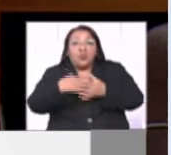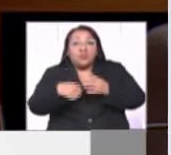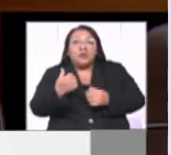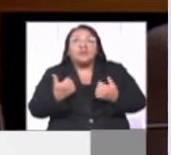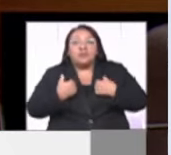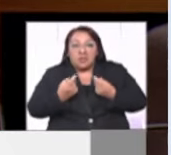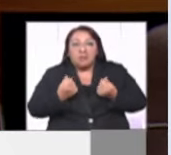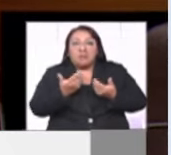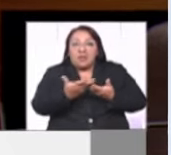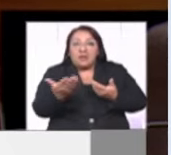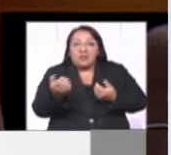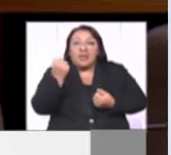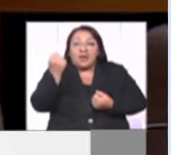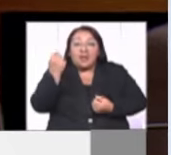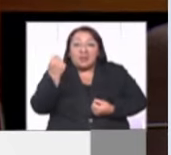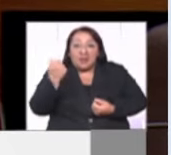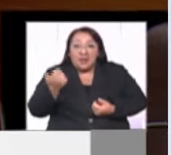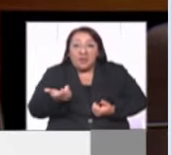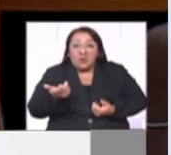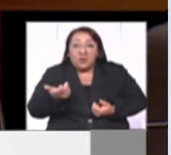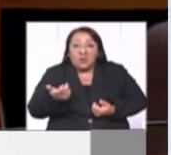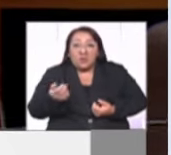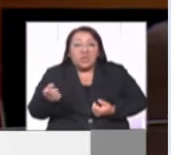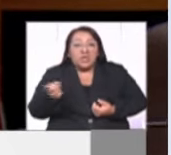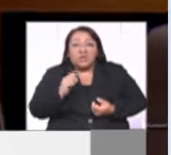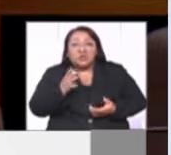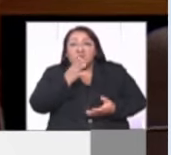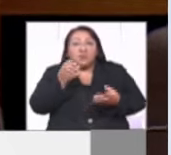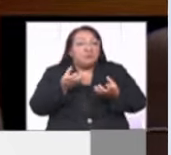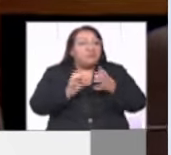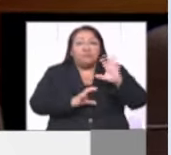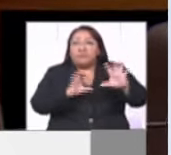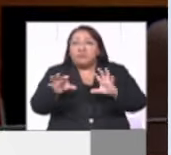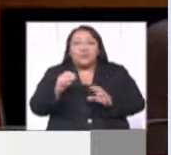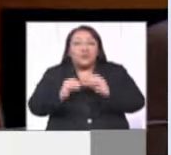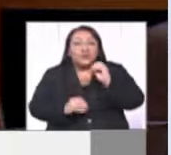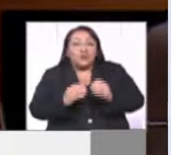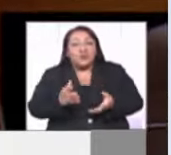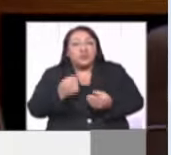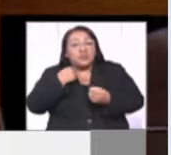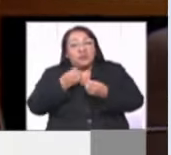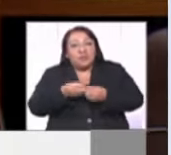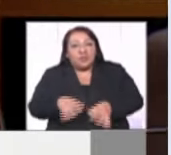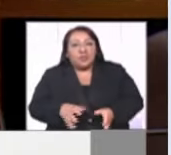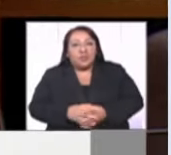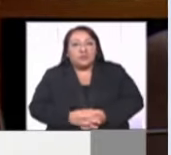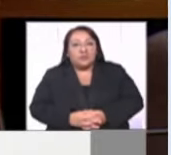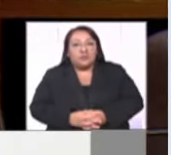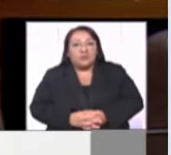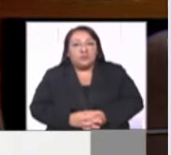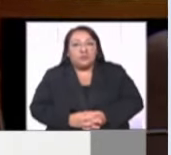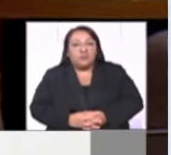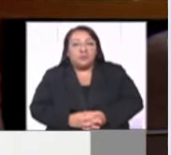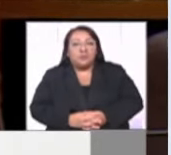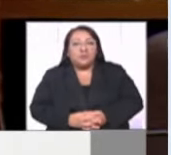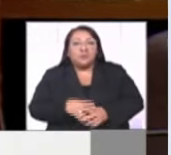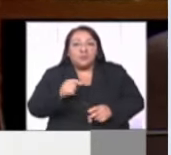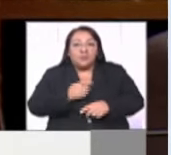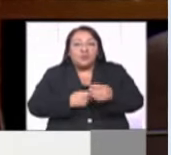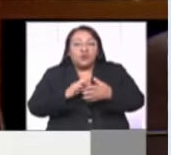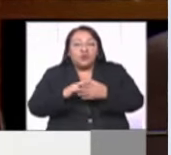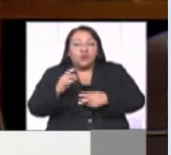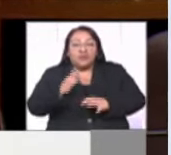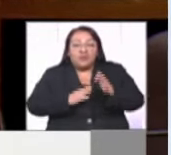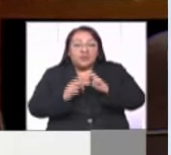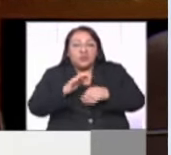tiene recursos, que gana dinero y que no sabe dónde ponerlo para poder sacar, se está perdiendo. Acá se abre el mercado financiero a todas